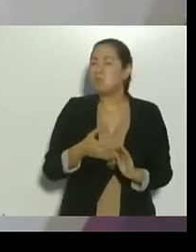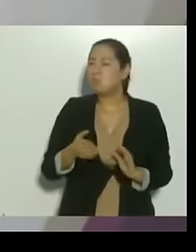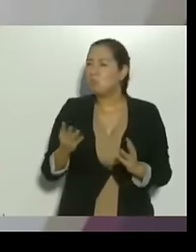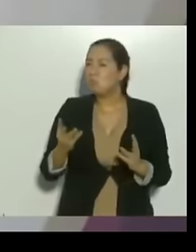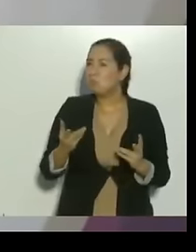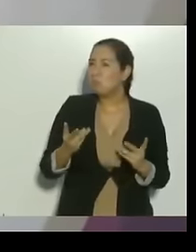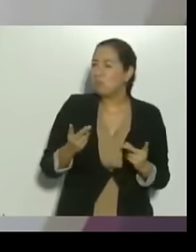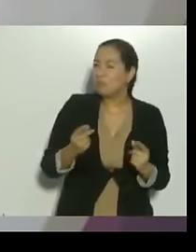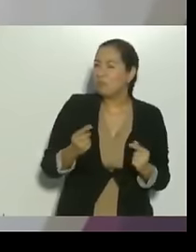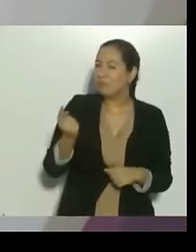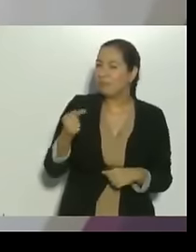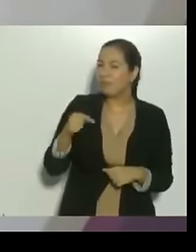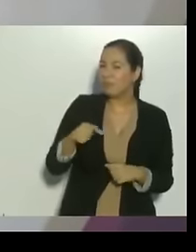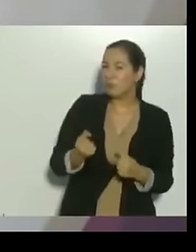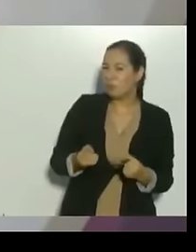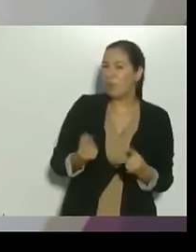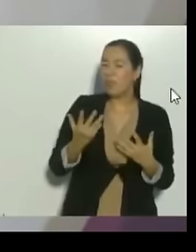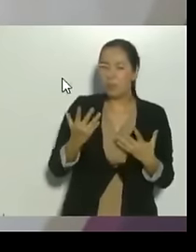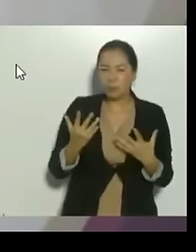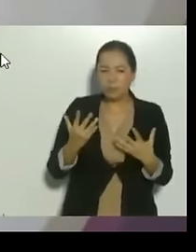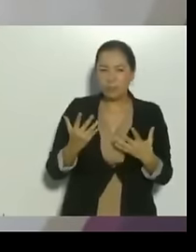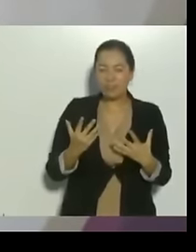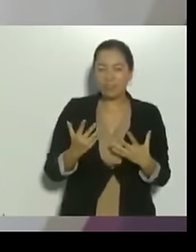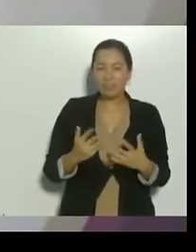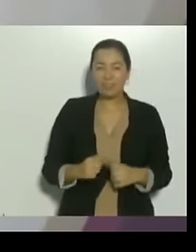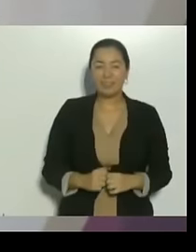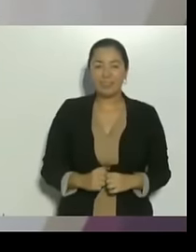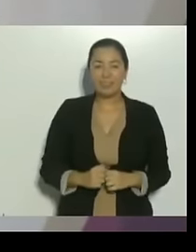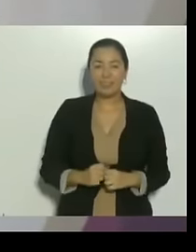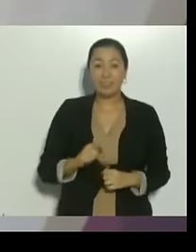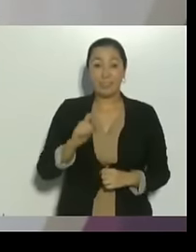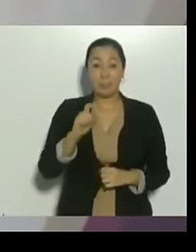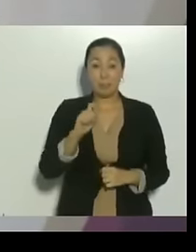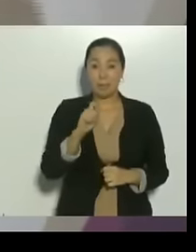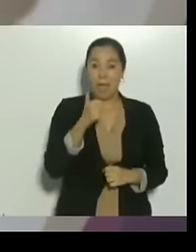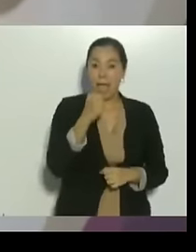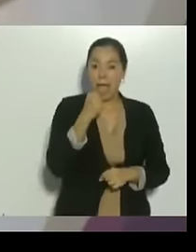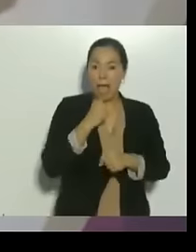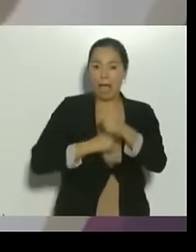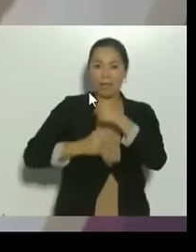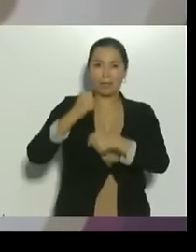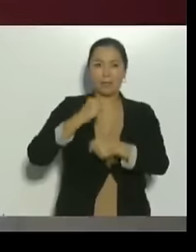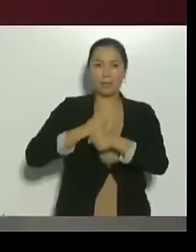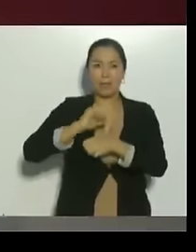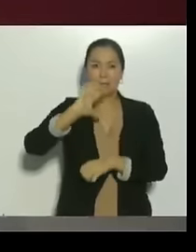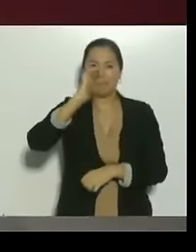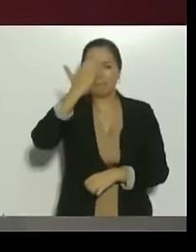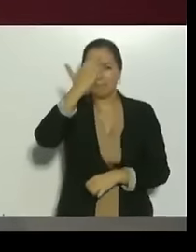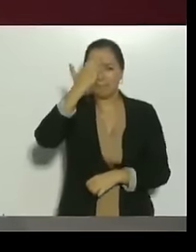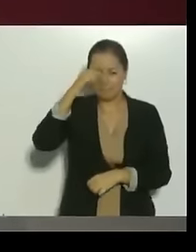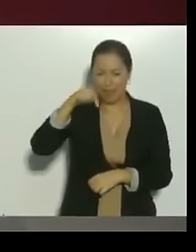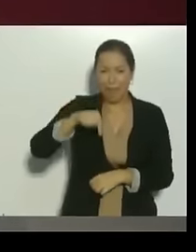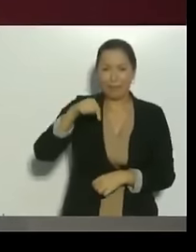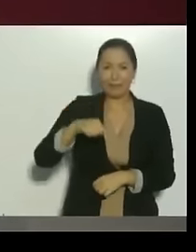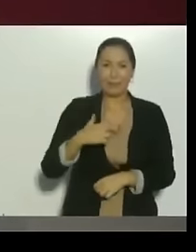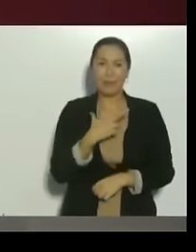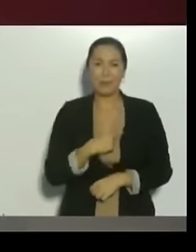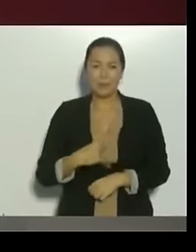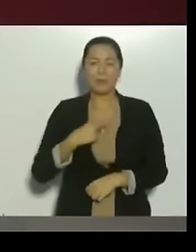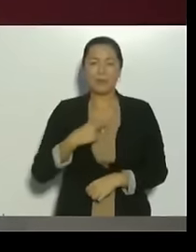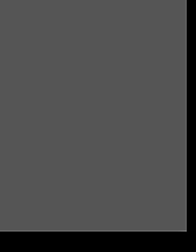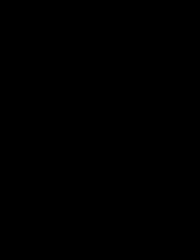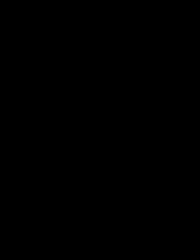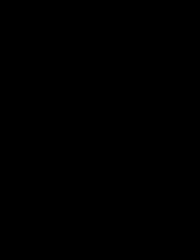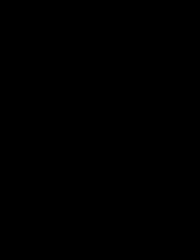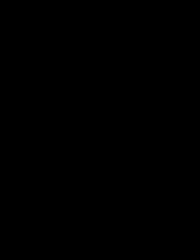inti fue por para que se Disculpen de lo que hicieron en sus sus antepasados de una o de otra manera a nuestros antepasados eh Pero